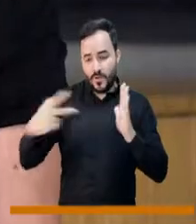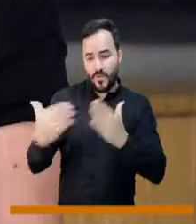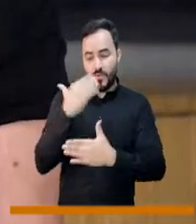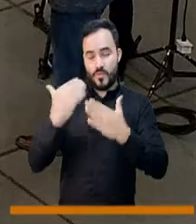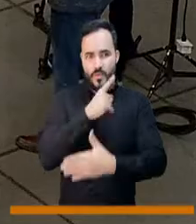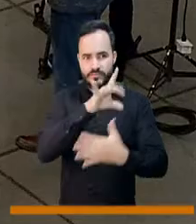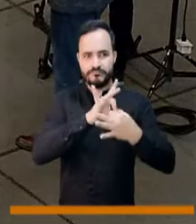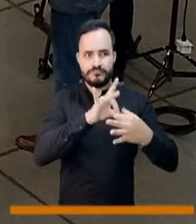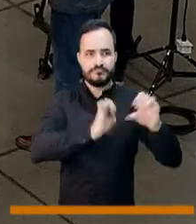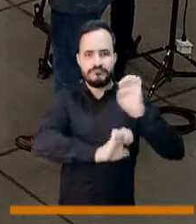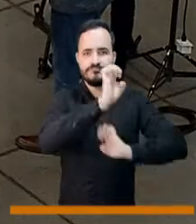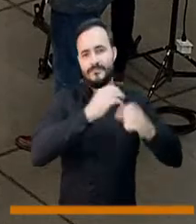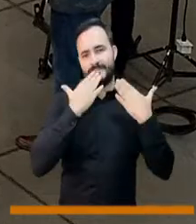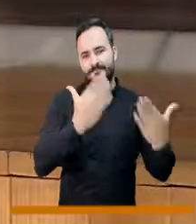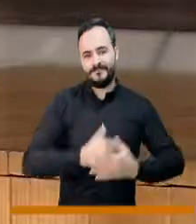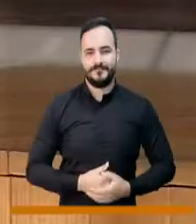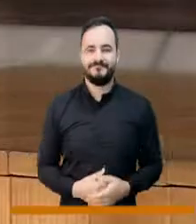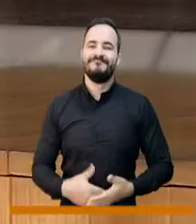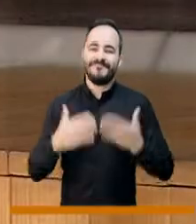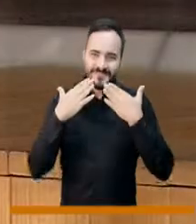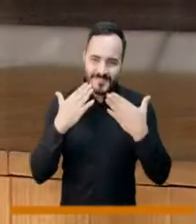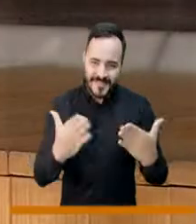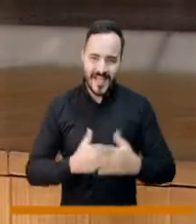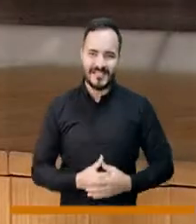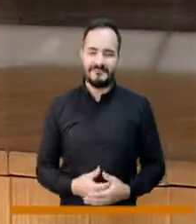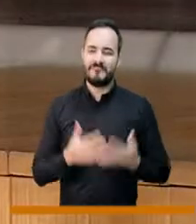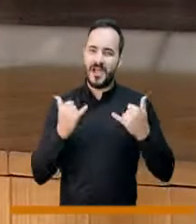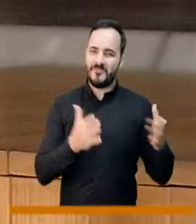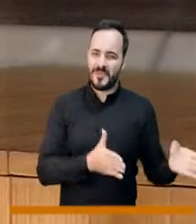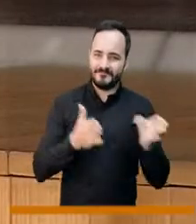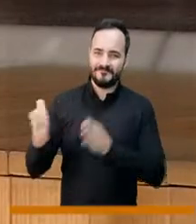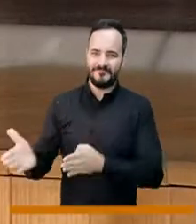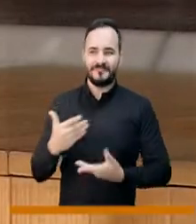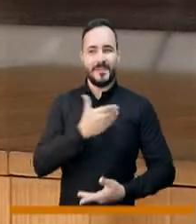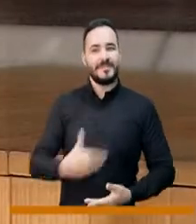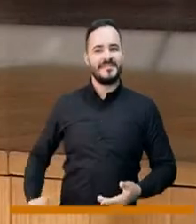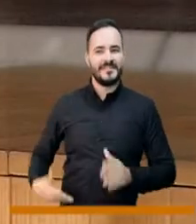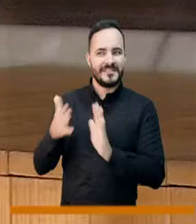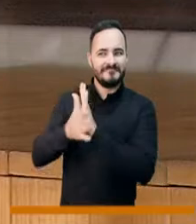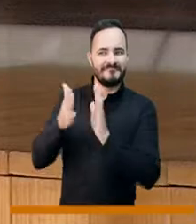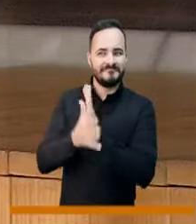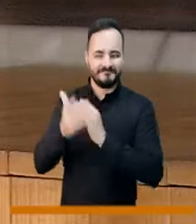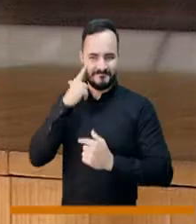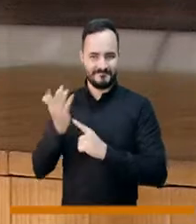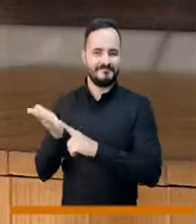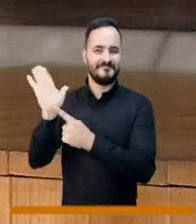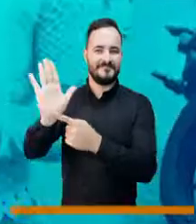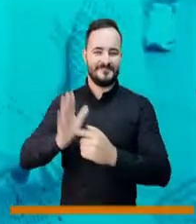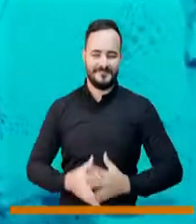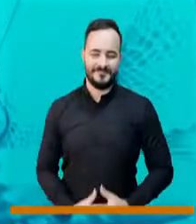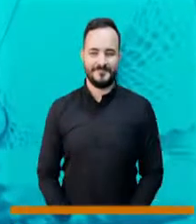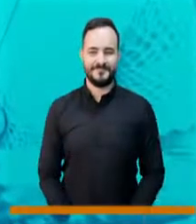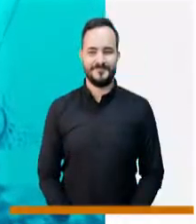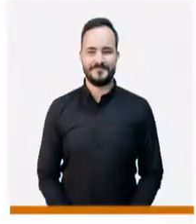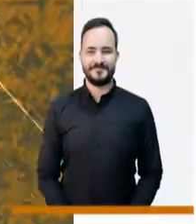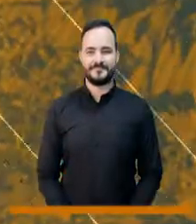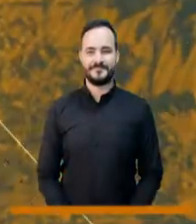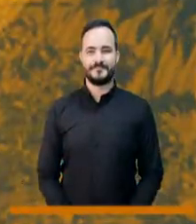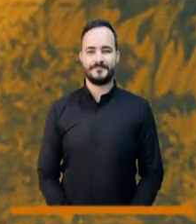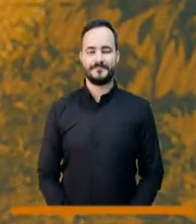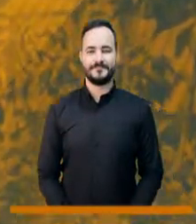las nuevas tecnologías. Muchísimas gracias, y nos vamos con nuestra sección, El Presidente Cuenta.